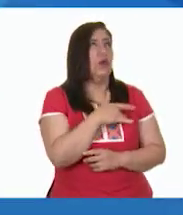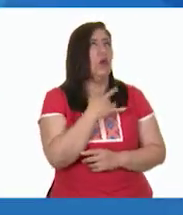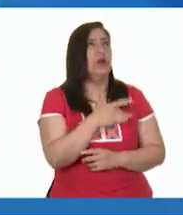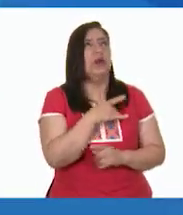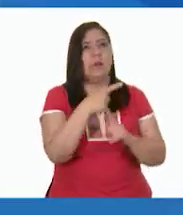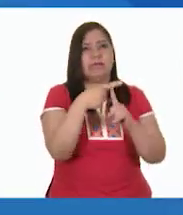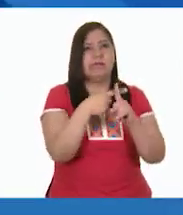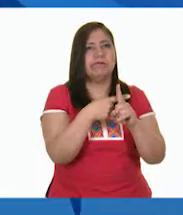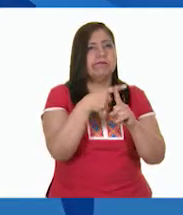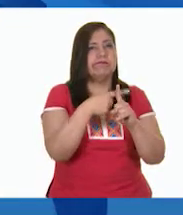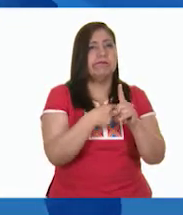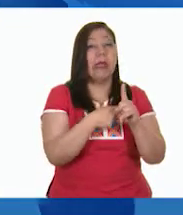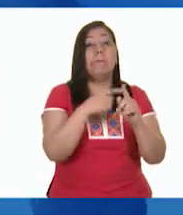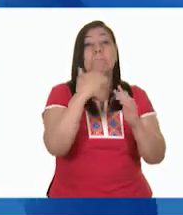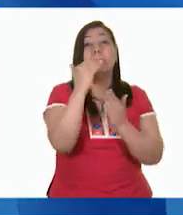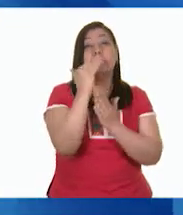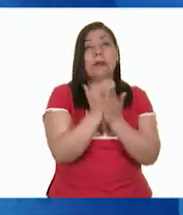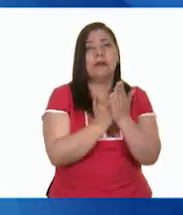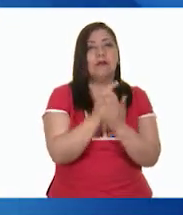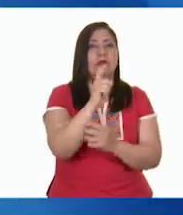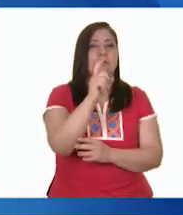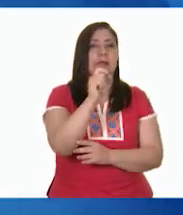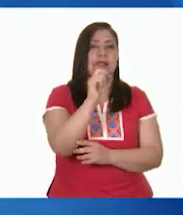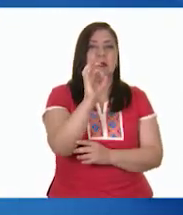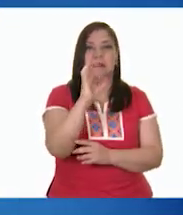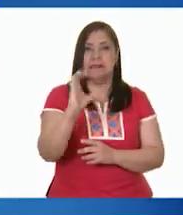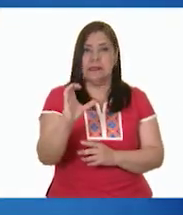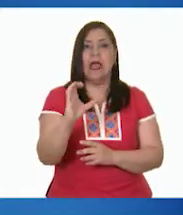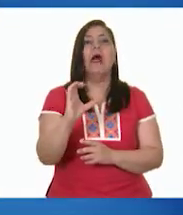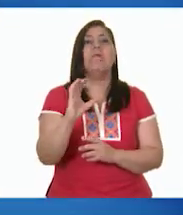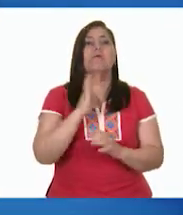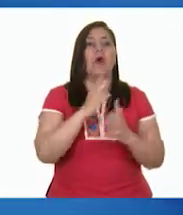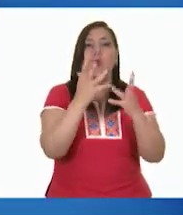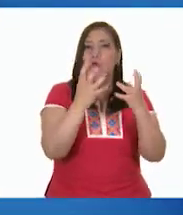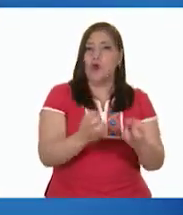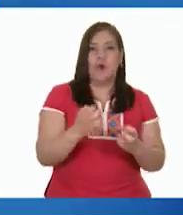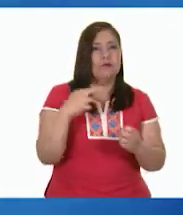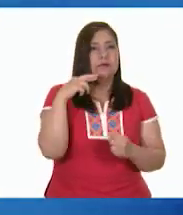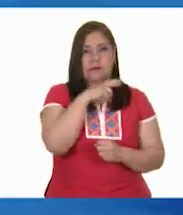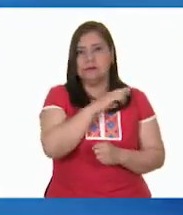de una temperatura de menos 20 grados centígrados.